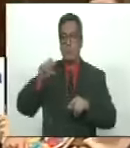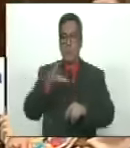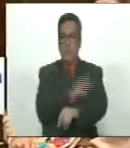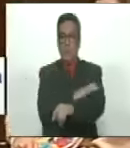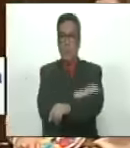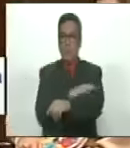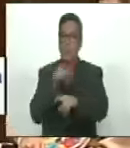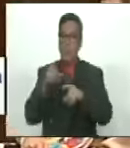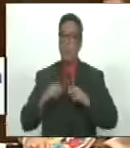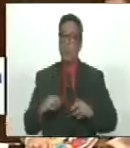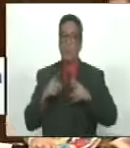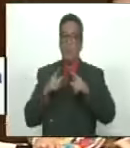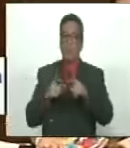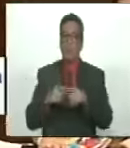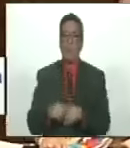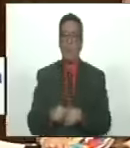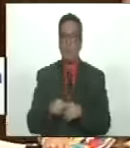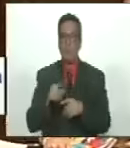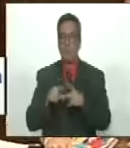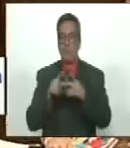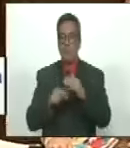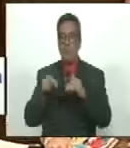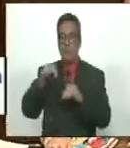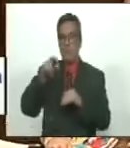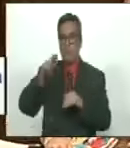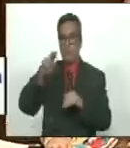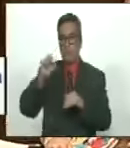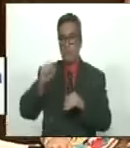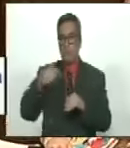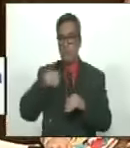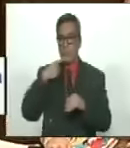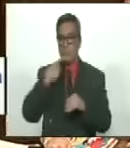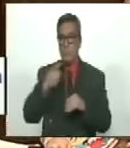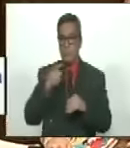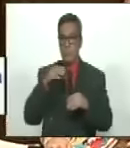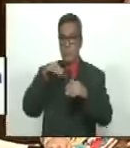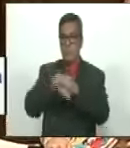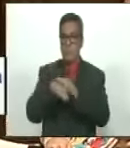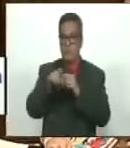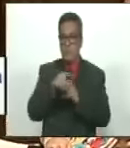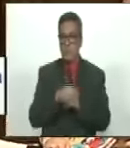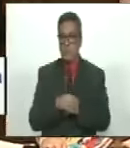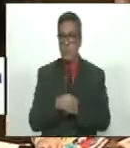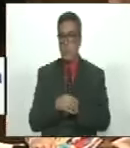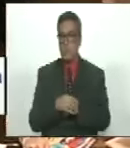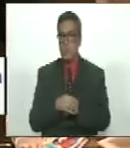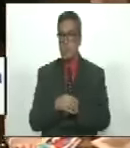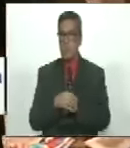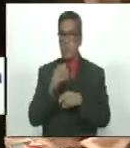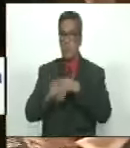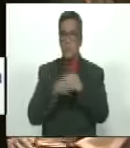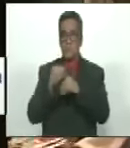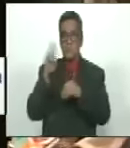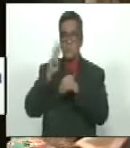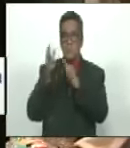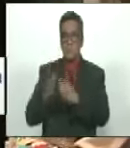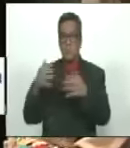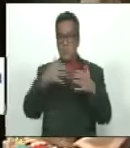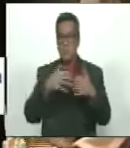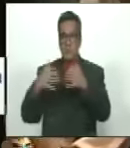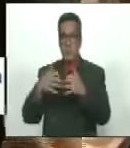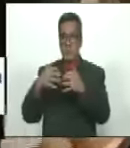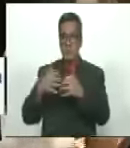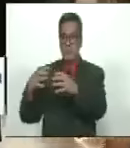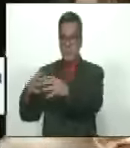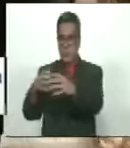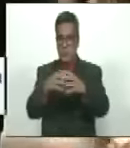oposición de ese momento, que eran de montoneras, para no decir guarimberas, llevaron a Venezuela en una lucha de